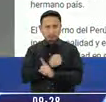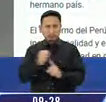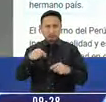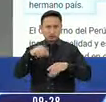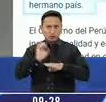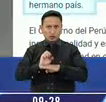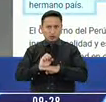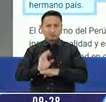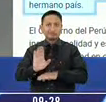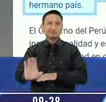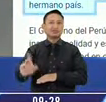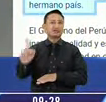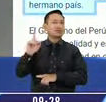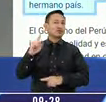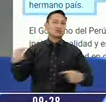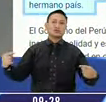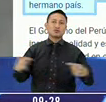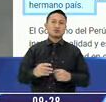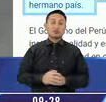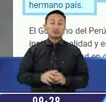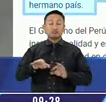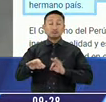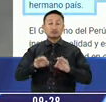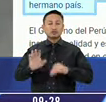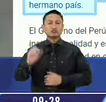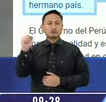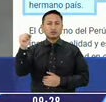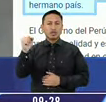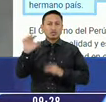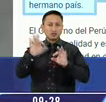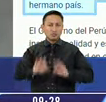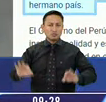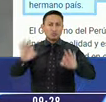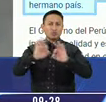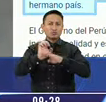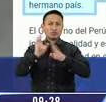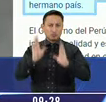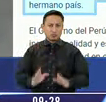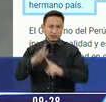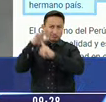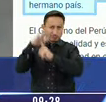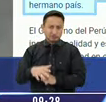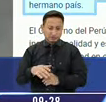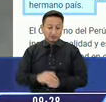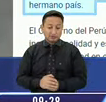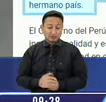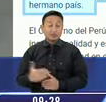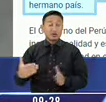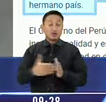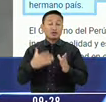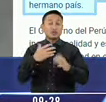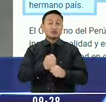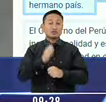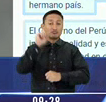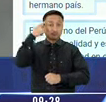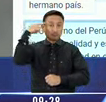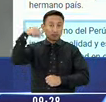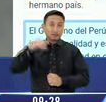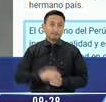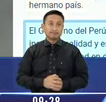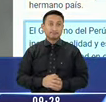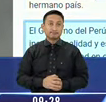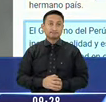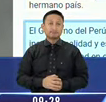atraviesa actualmente el Ecuador indicando que vulneran los derechos fundamentales de los Ecuatorianos y atentan contra la seguridad del Estado el